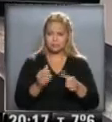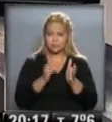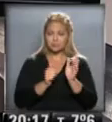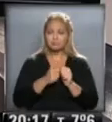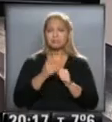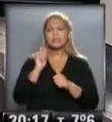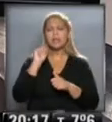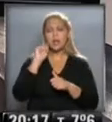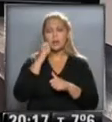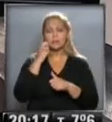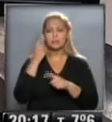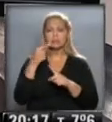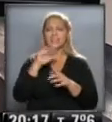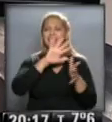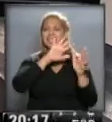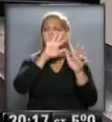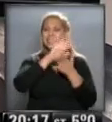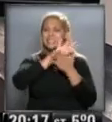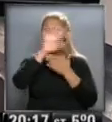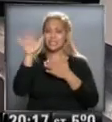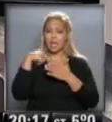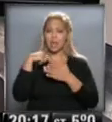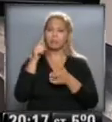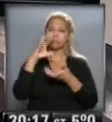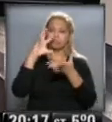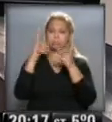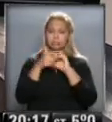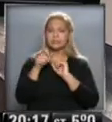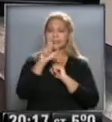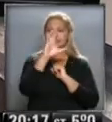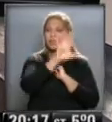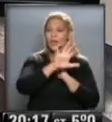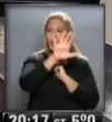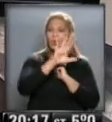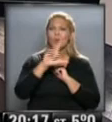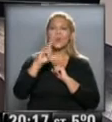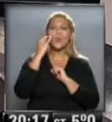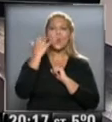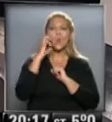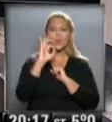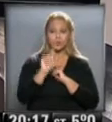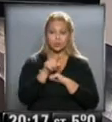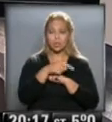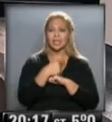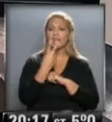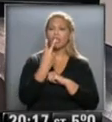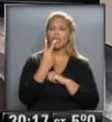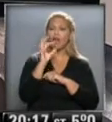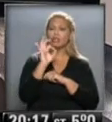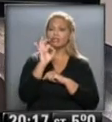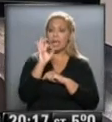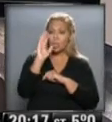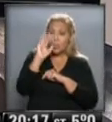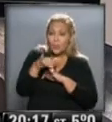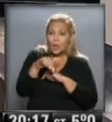condiciones meteorológicas, apenas cielo algo nublado. En la región de Cuyo, una mañana fría allí también, especialmente en el extremo sur, con 2 grados bajo cero